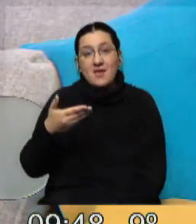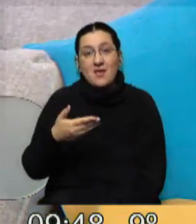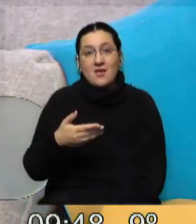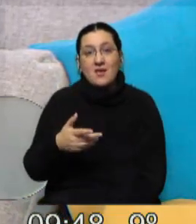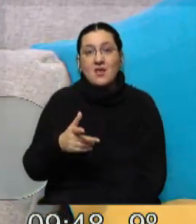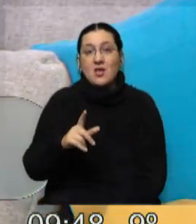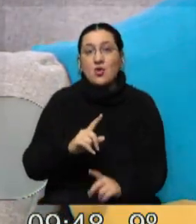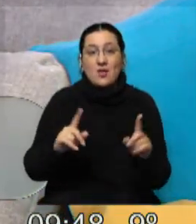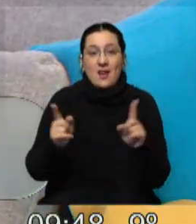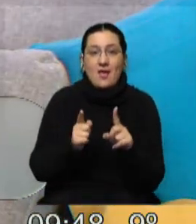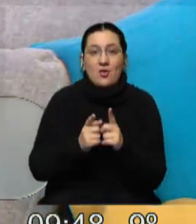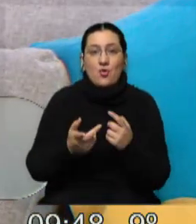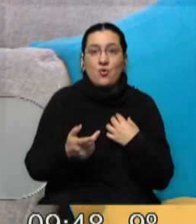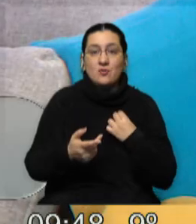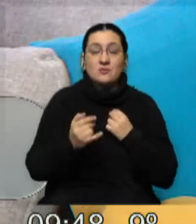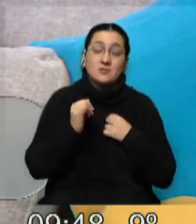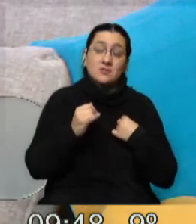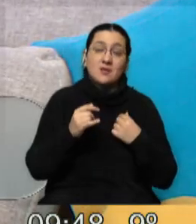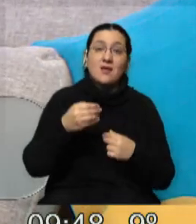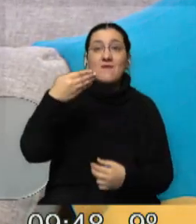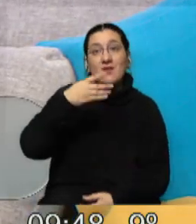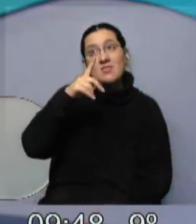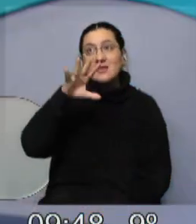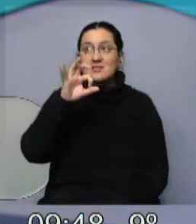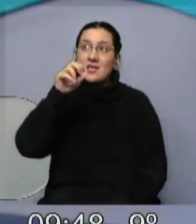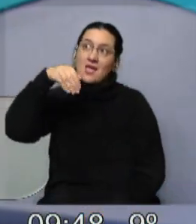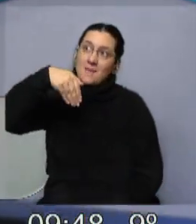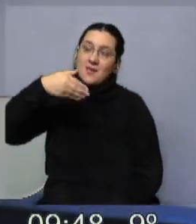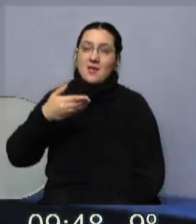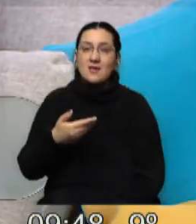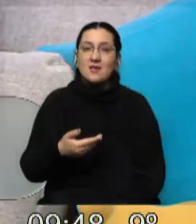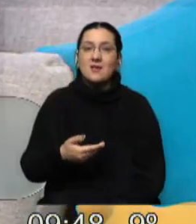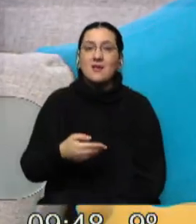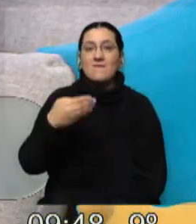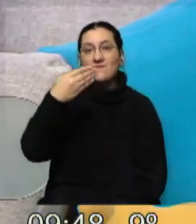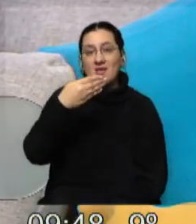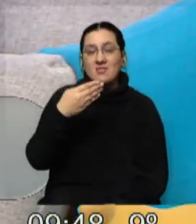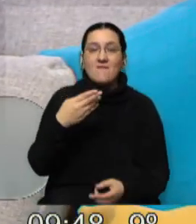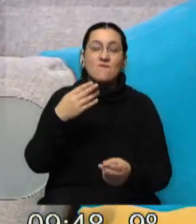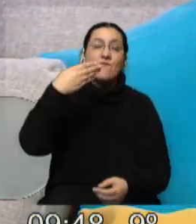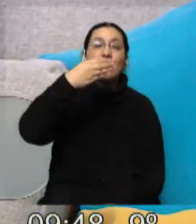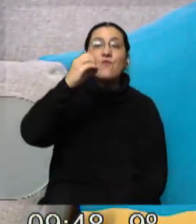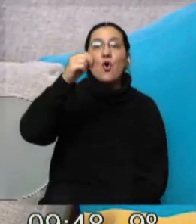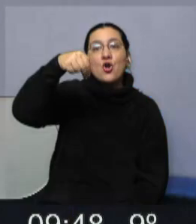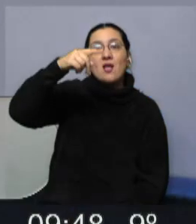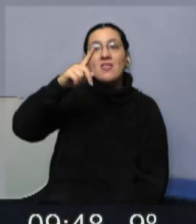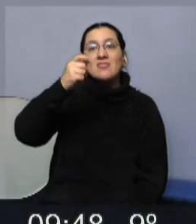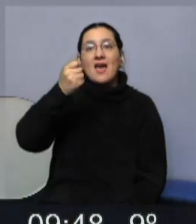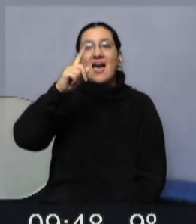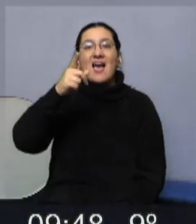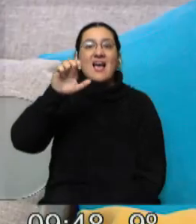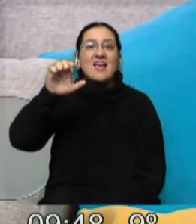no es una sigla. Bueno, está, sí, BDSM. A ver. La B de bondage. Bondage. ¿Qué es? Porque son buenos.